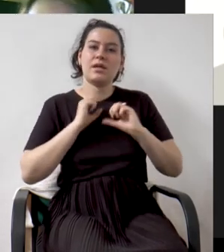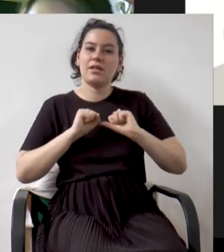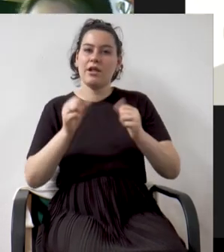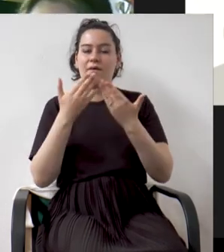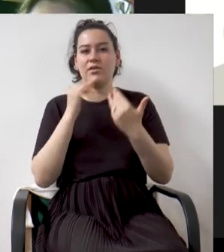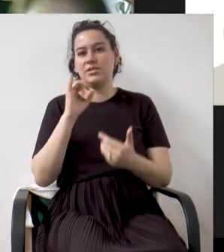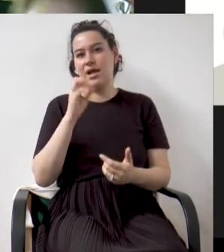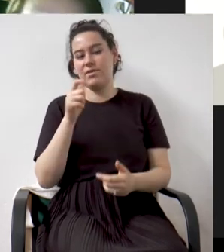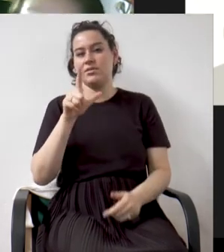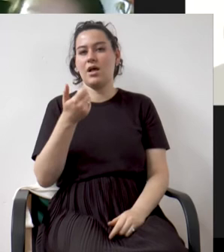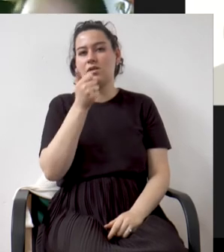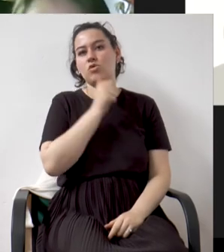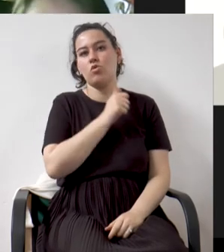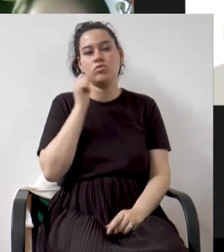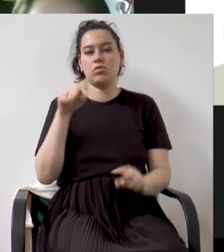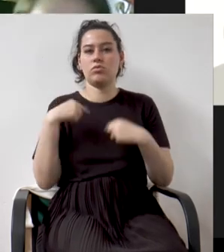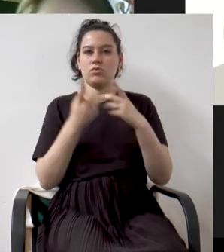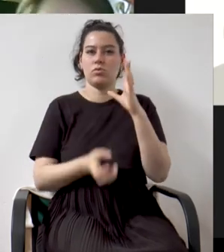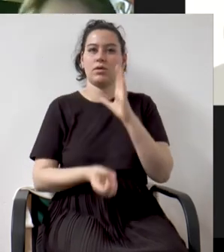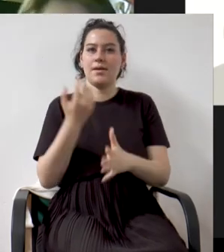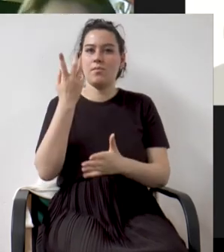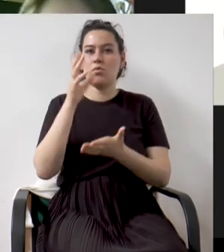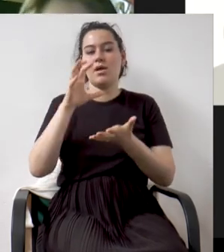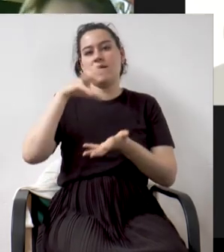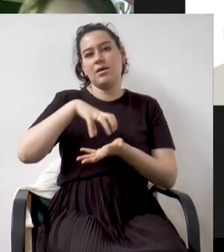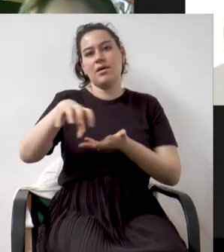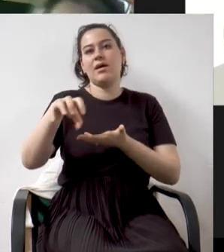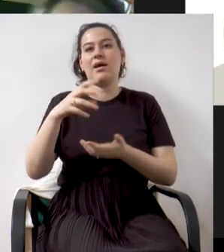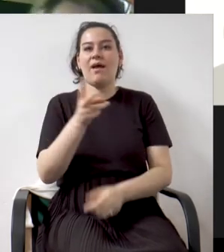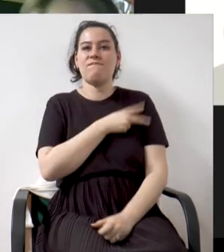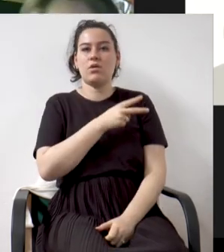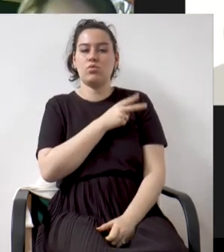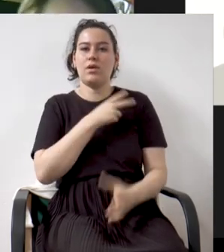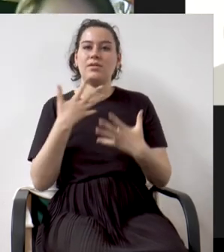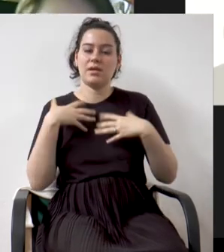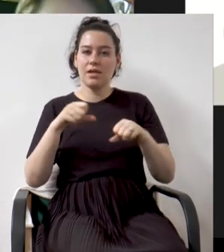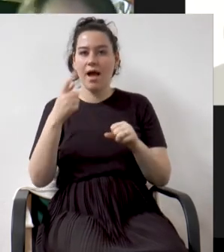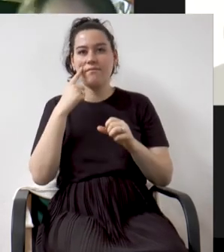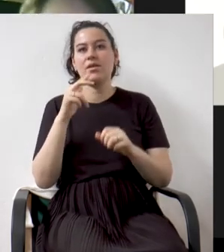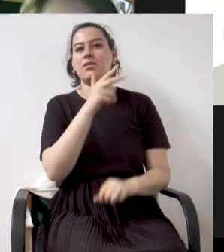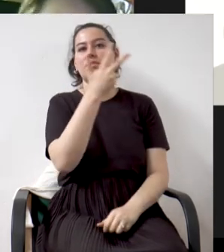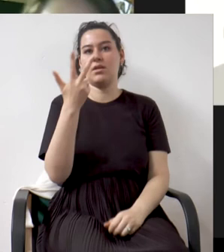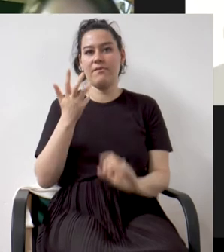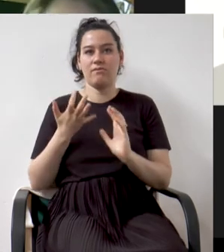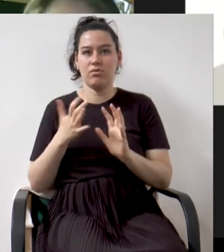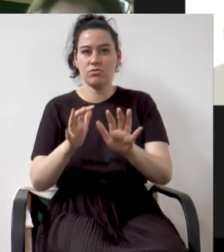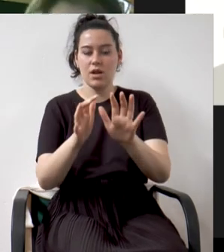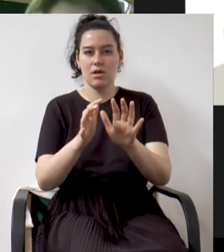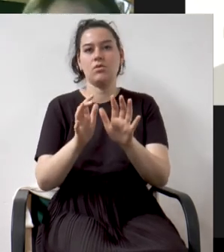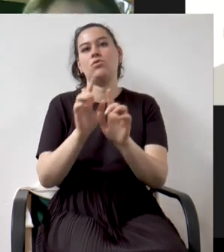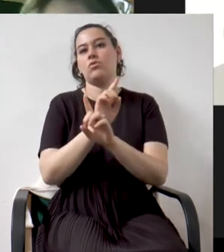tenemos resuelto. Nosotros creamos una jefatura de secretaría, que vamos a ver si podemos armarla, con 3 funcionarios más un